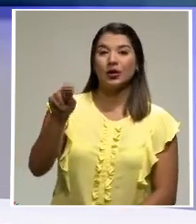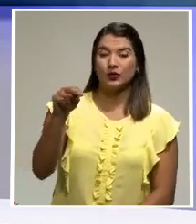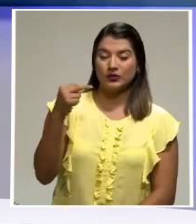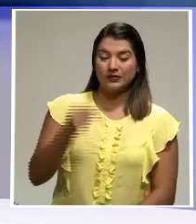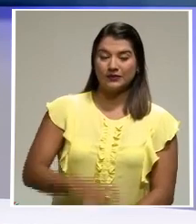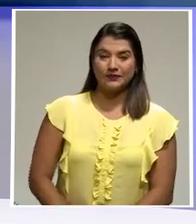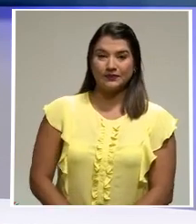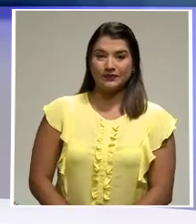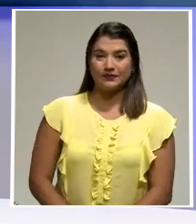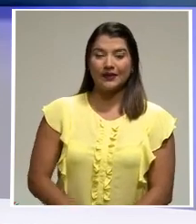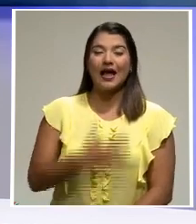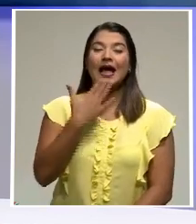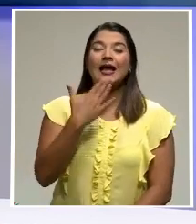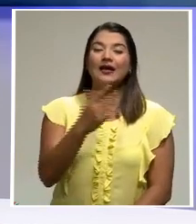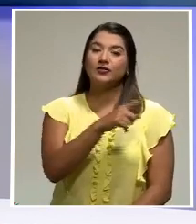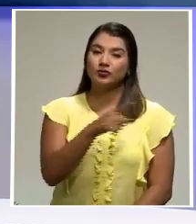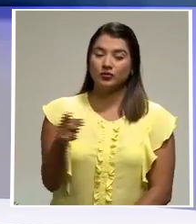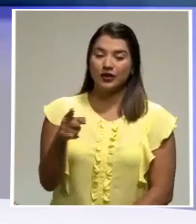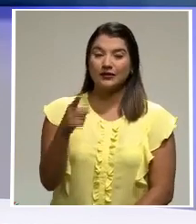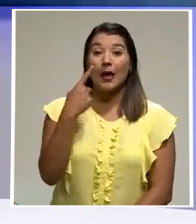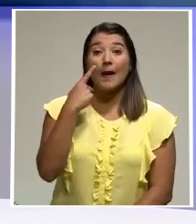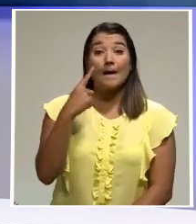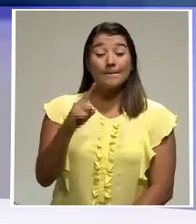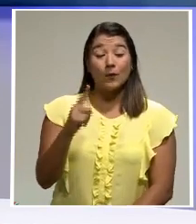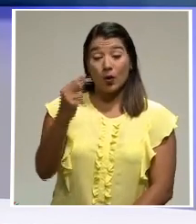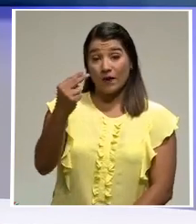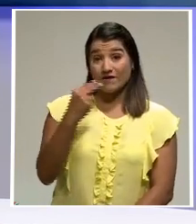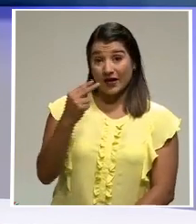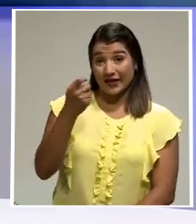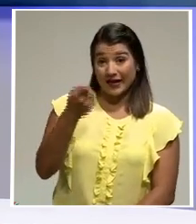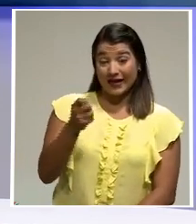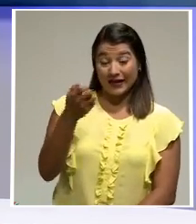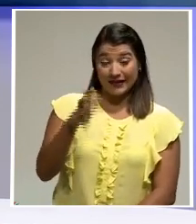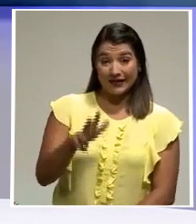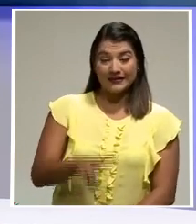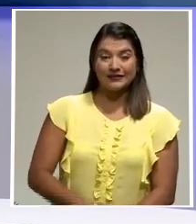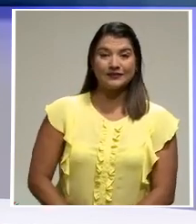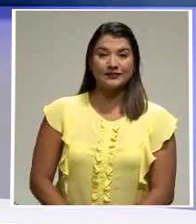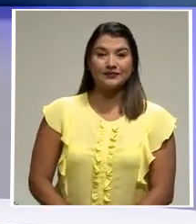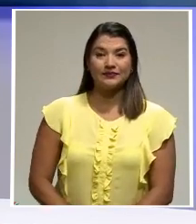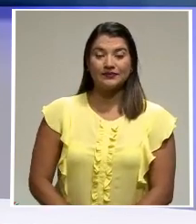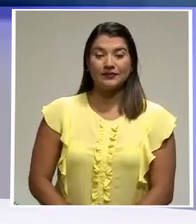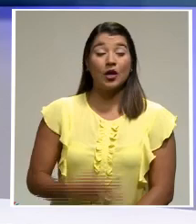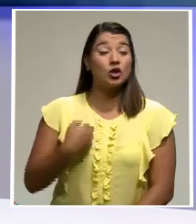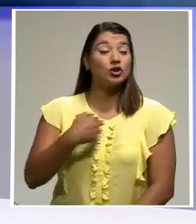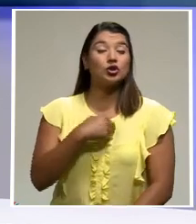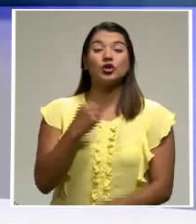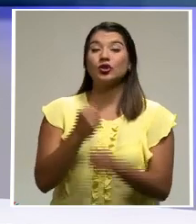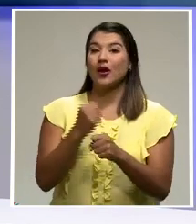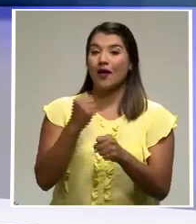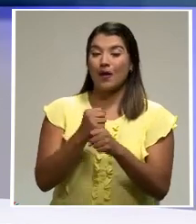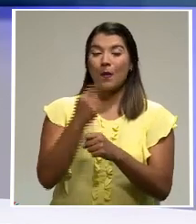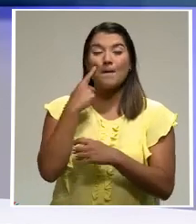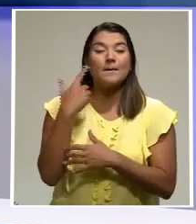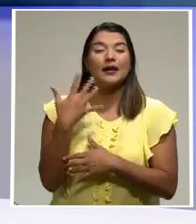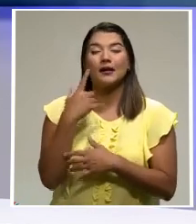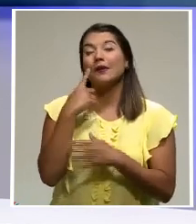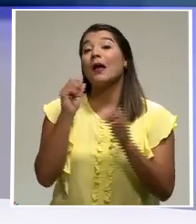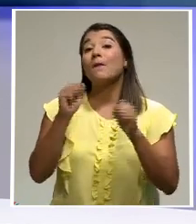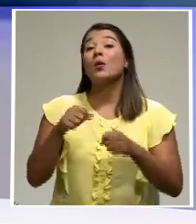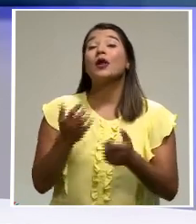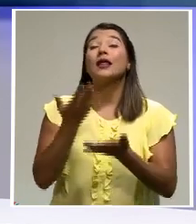Noticias. Gracias por informarse con la señal de Canal 13. Trabajamos para